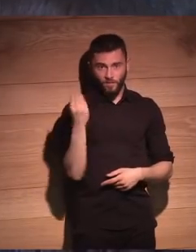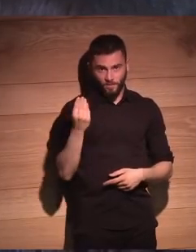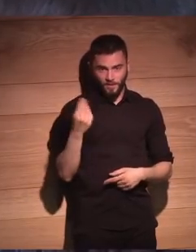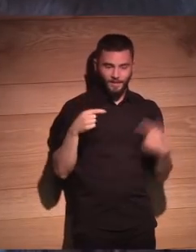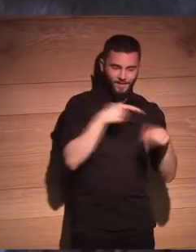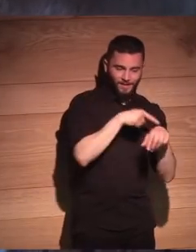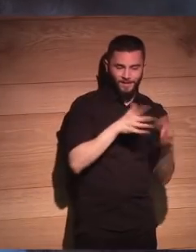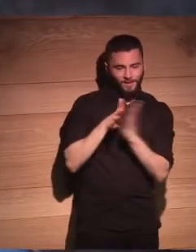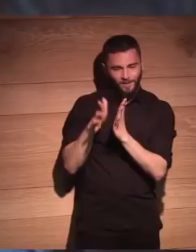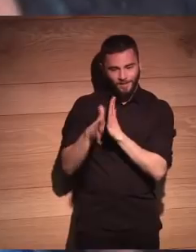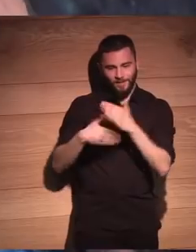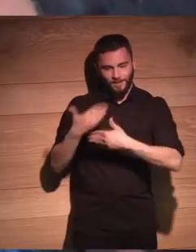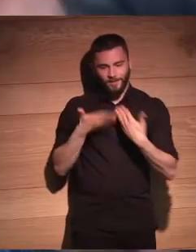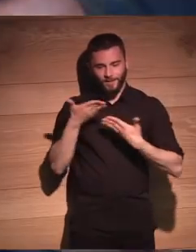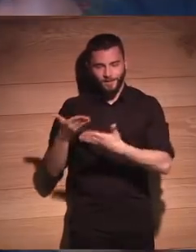seguir.